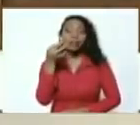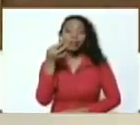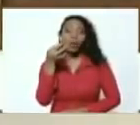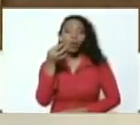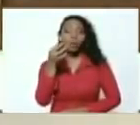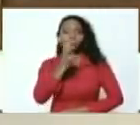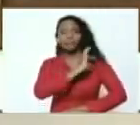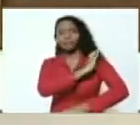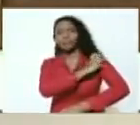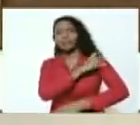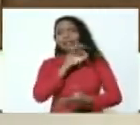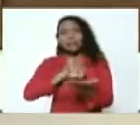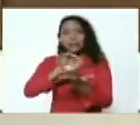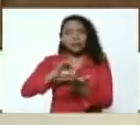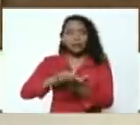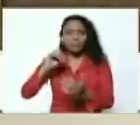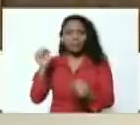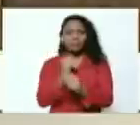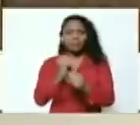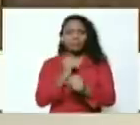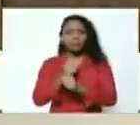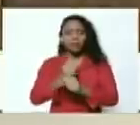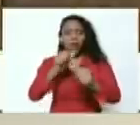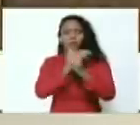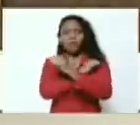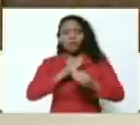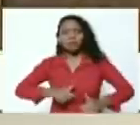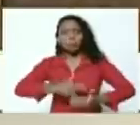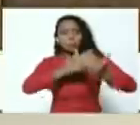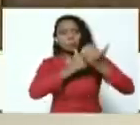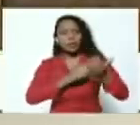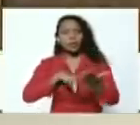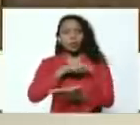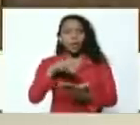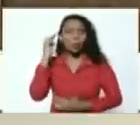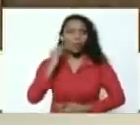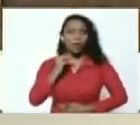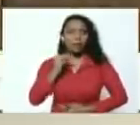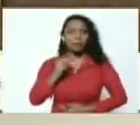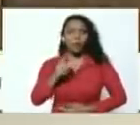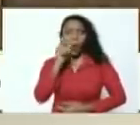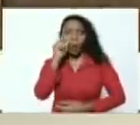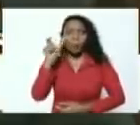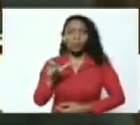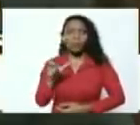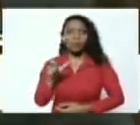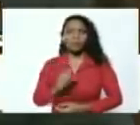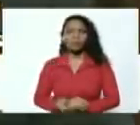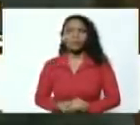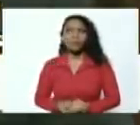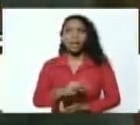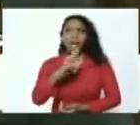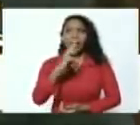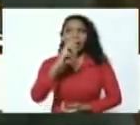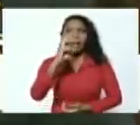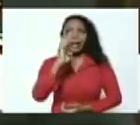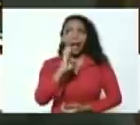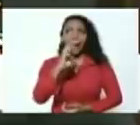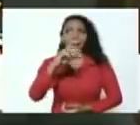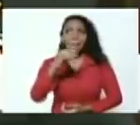Comandante Estratégico Operacional de la Fuerza Armada Nacional Bolivariana, almirante en jefe, Remigio Ceballos